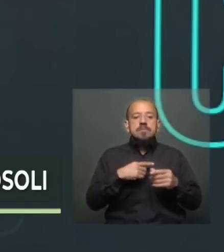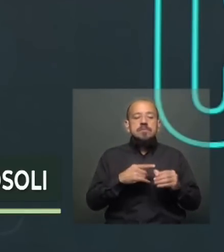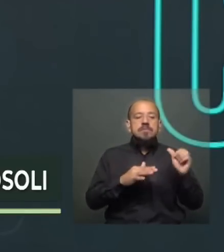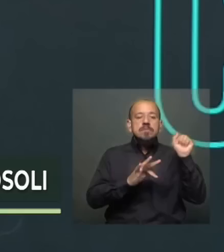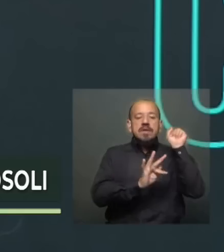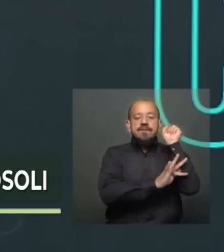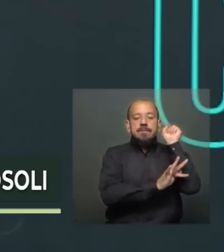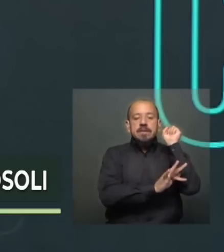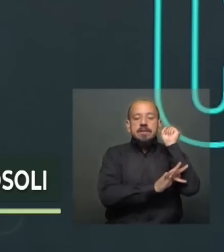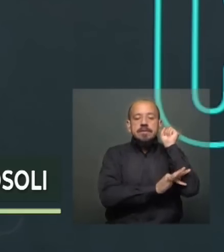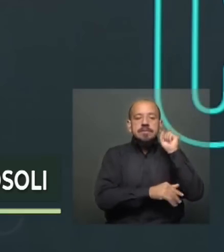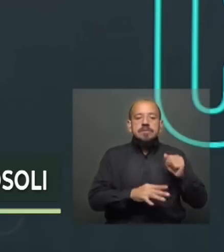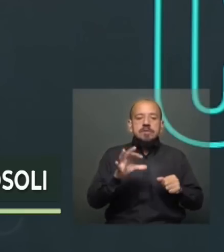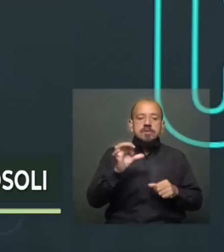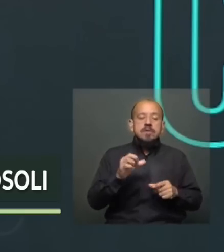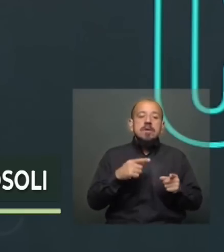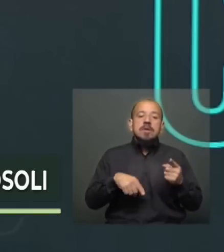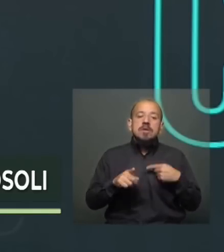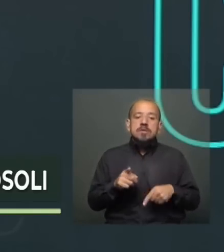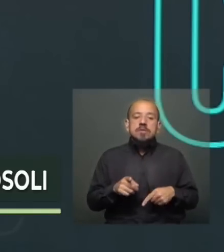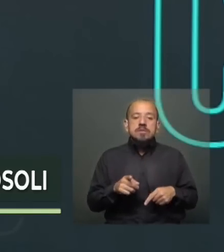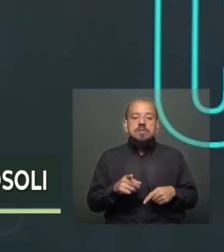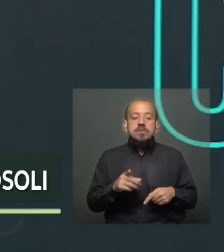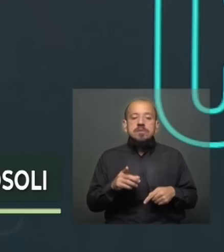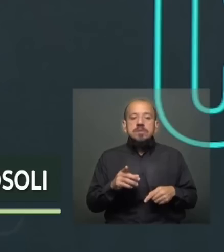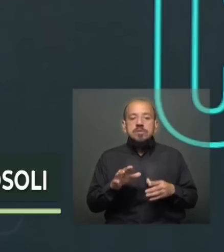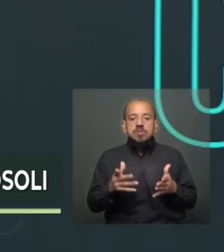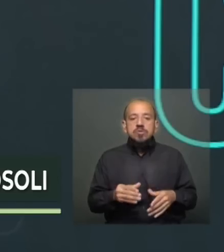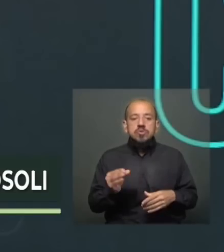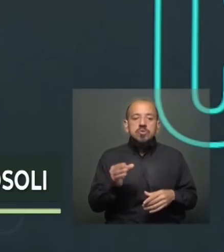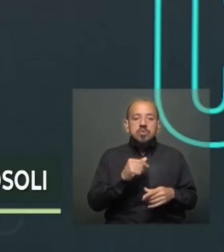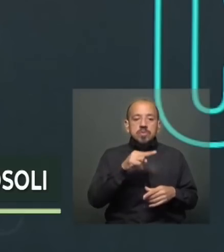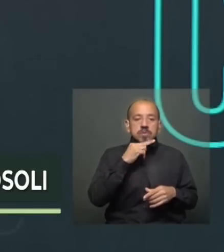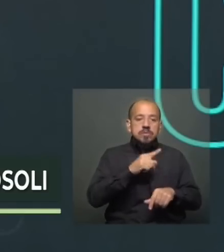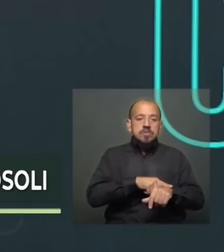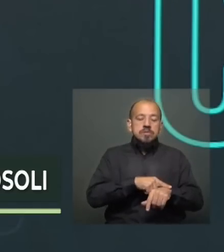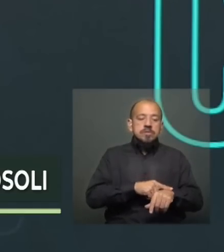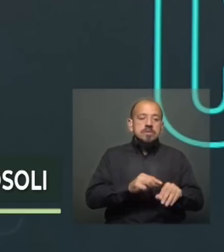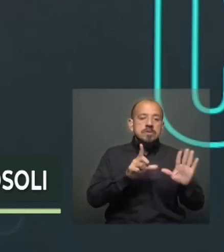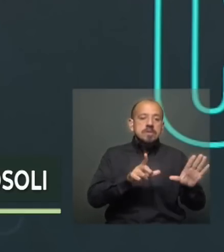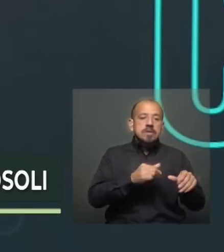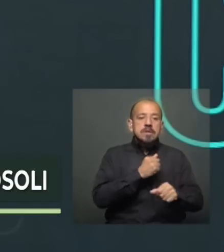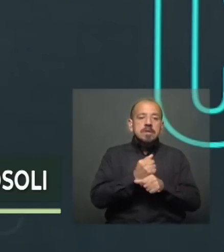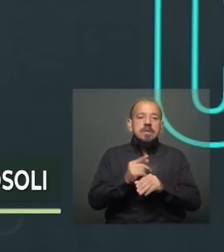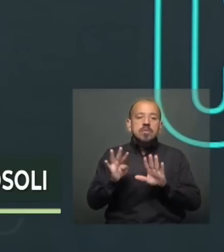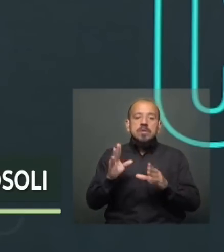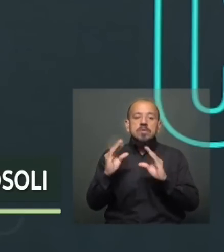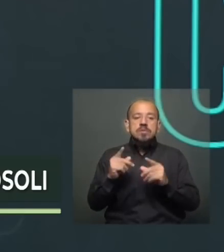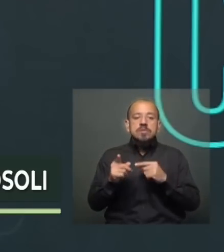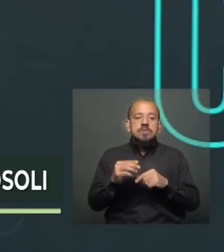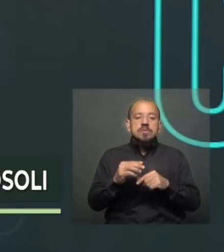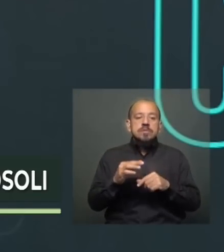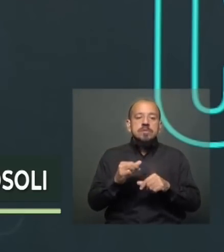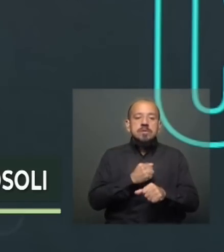de la editorial sujetos y nos queda tiempo todos los viernes es de 19 a 21 horas con entrada Libre hasta